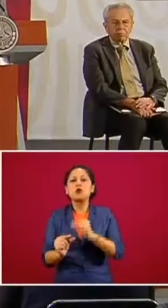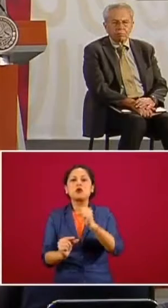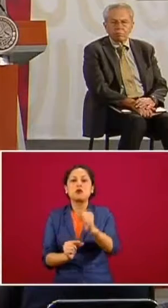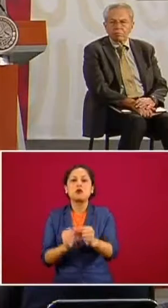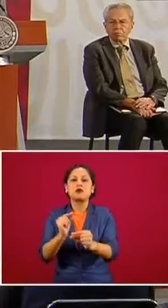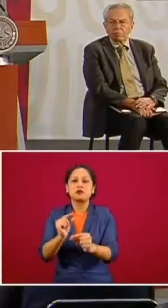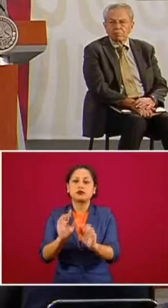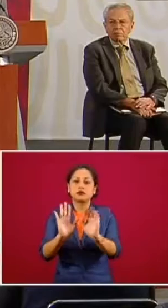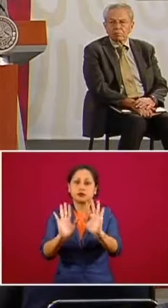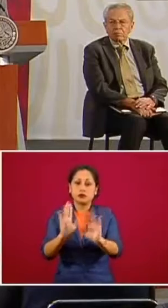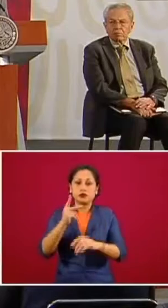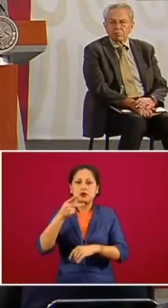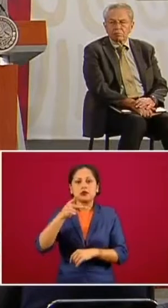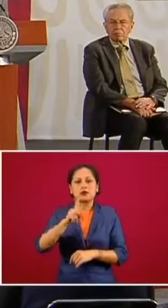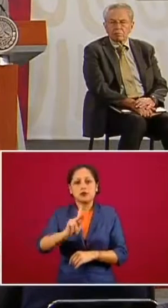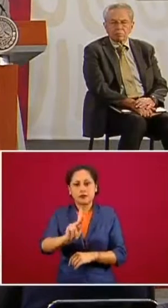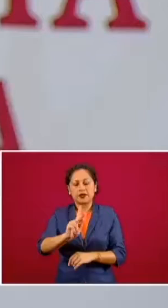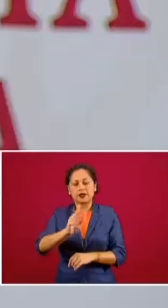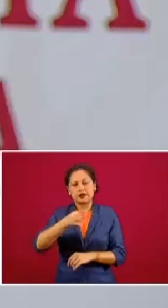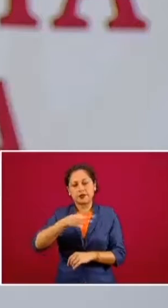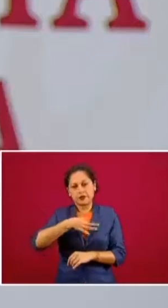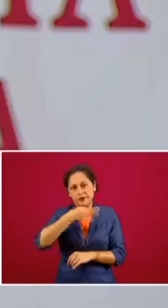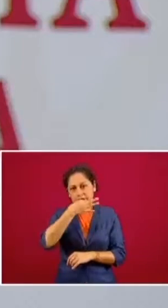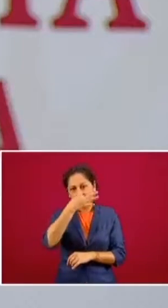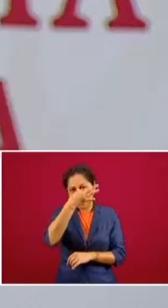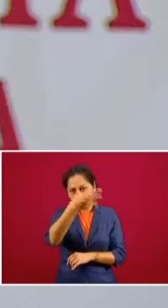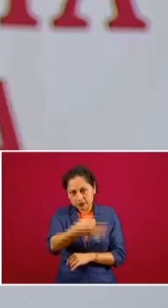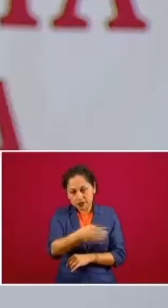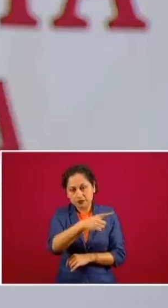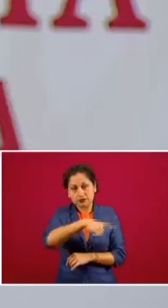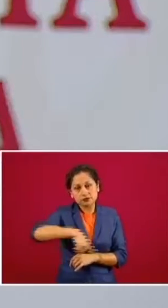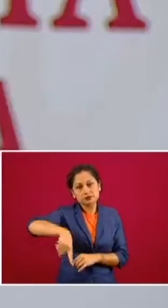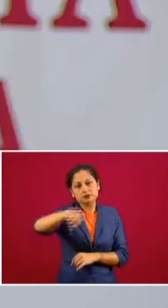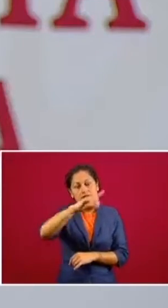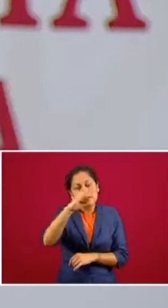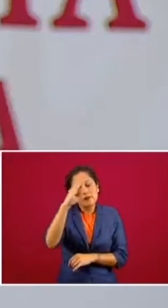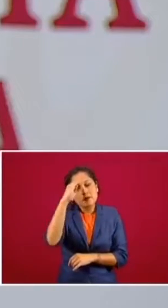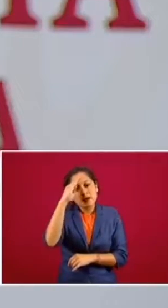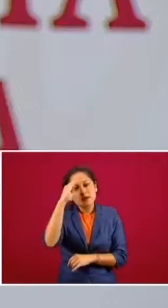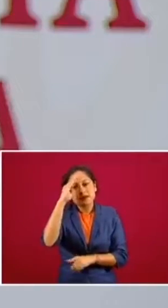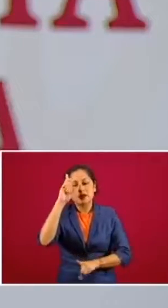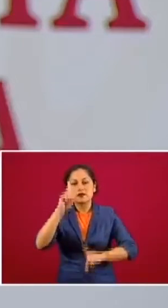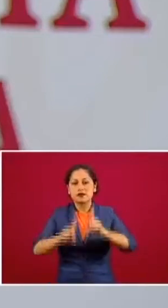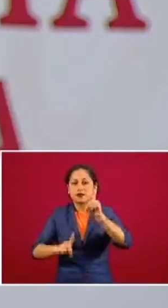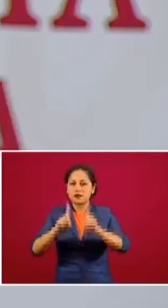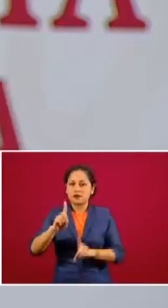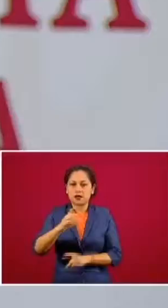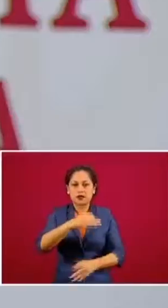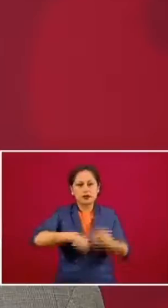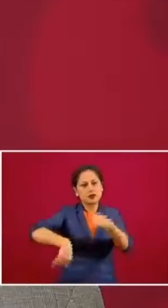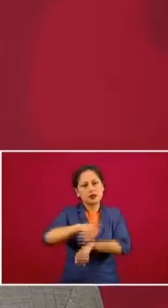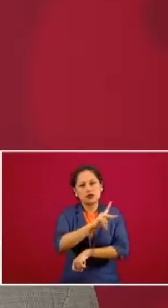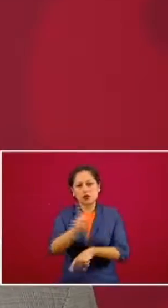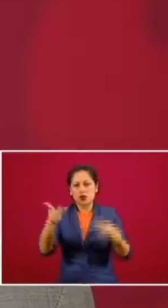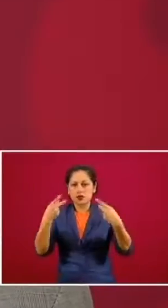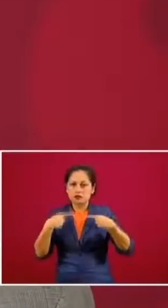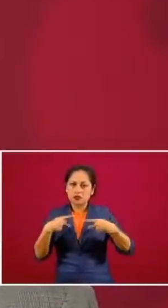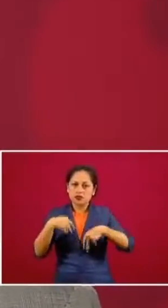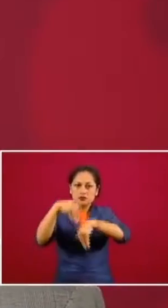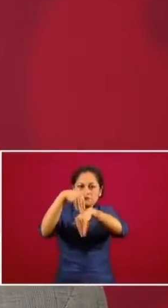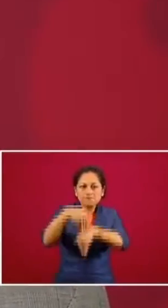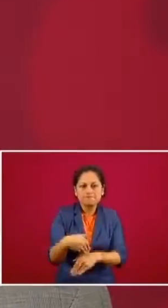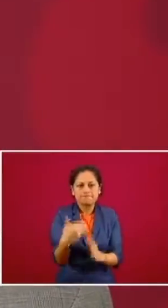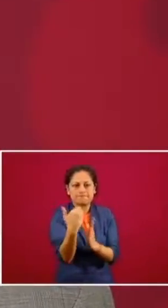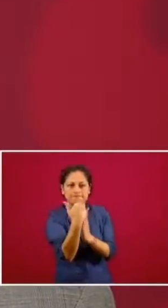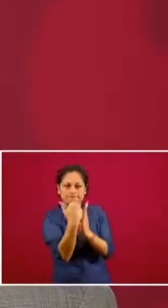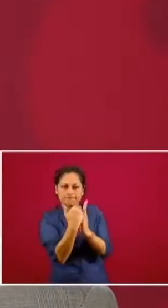todo depende de que se sigan cumpliendo las medidas. Regiones del país donde no se cumplan las medidas, no se va a lograr